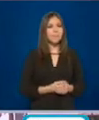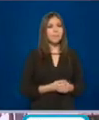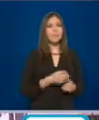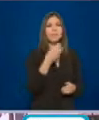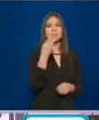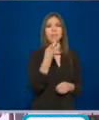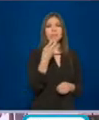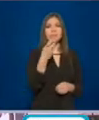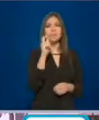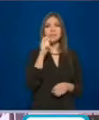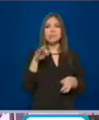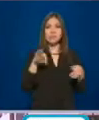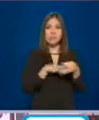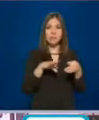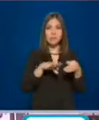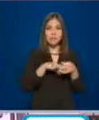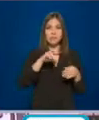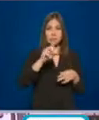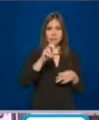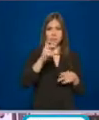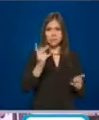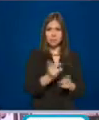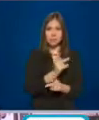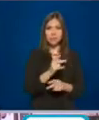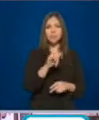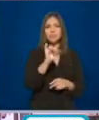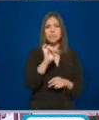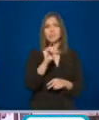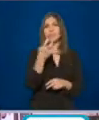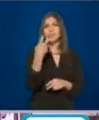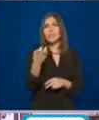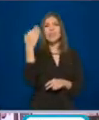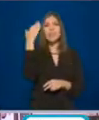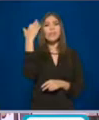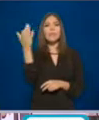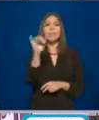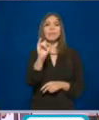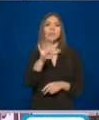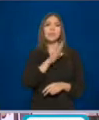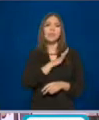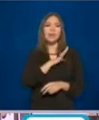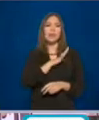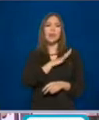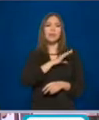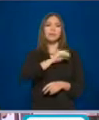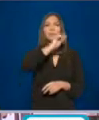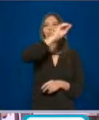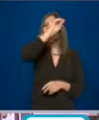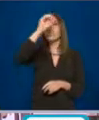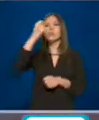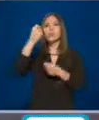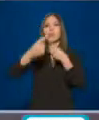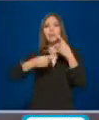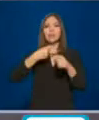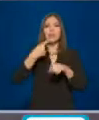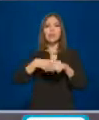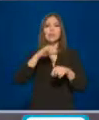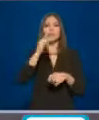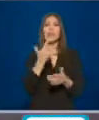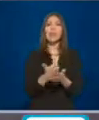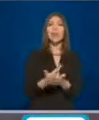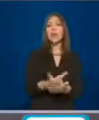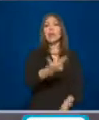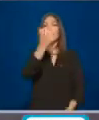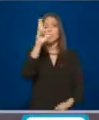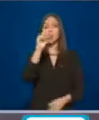que aparezca? Sí, sí, en esta temporada es que haya estos brotes. Sí, que haya unos pequeños brotes que no llegan a ser de gravedad. Sin embargo,